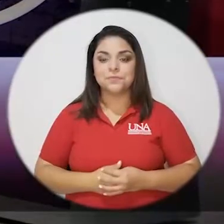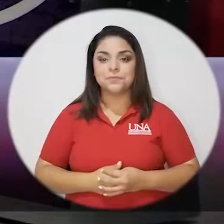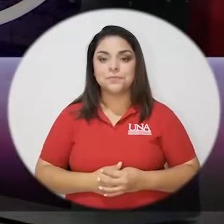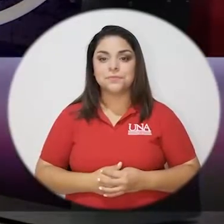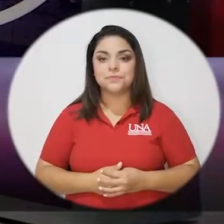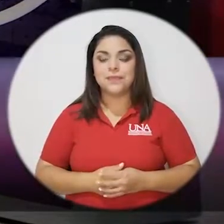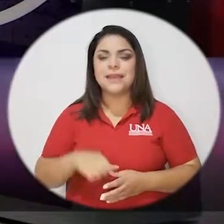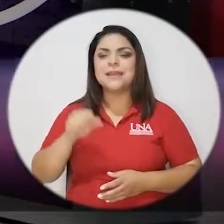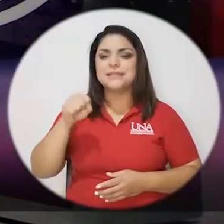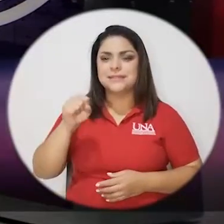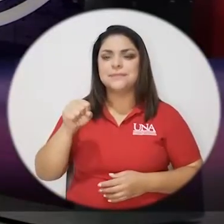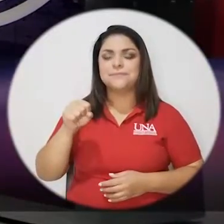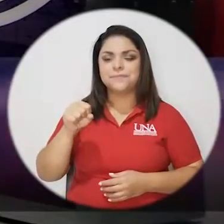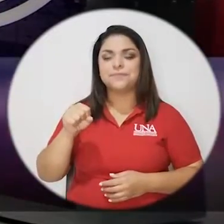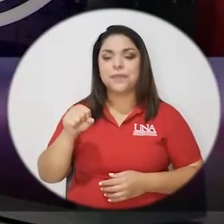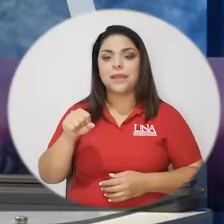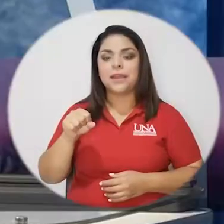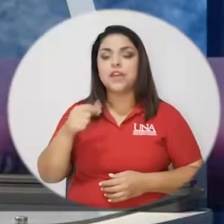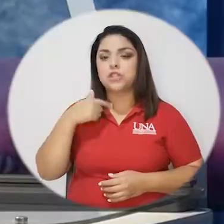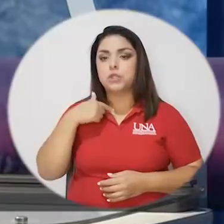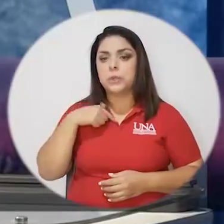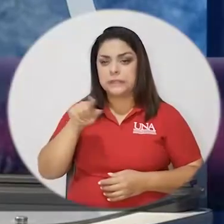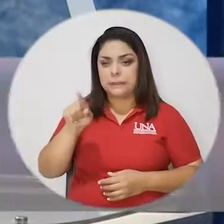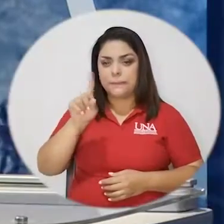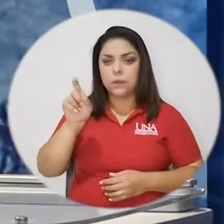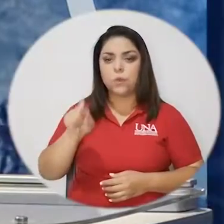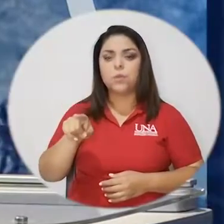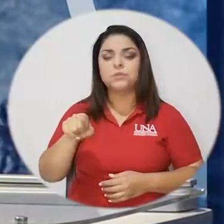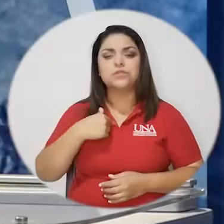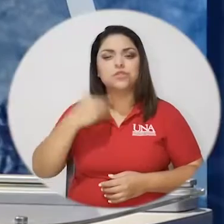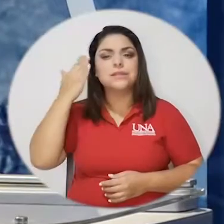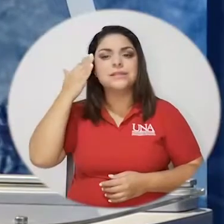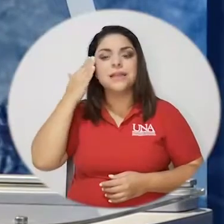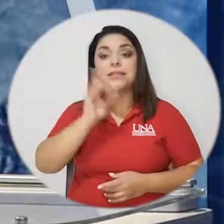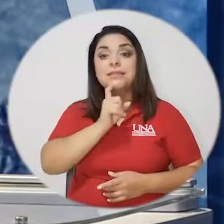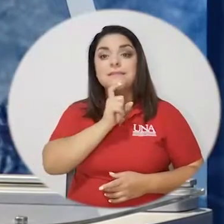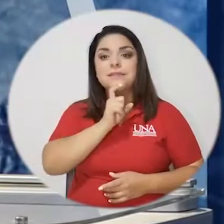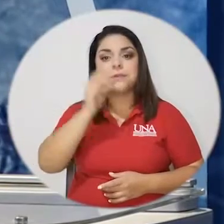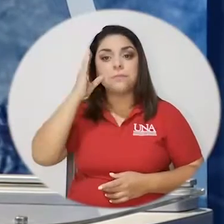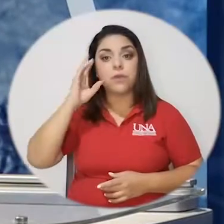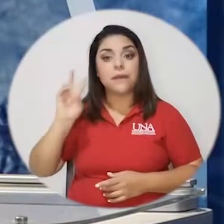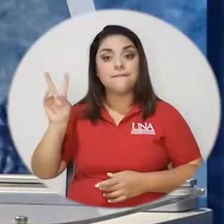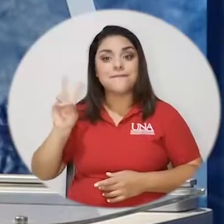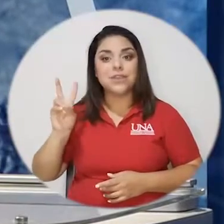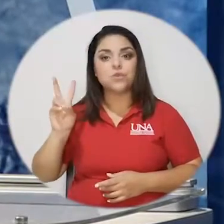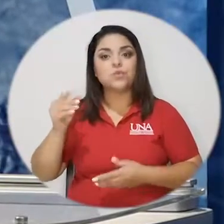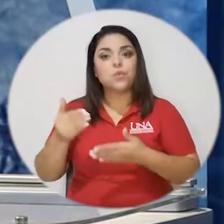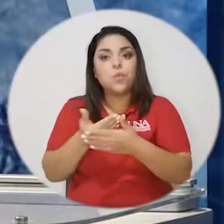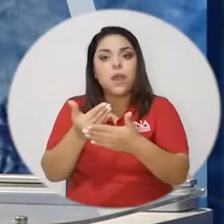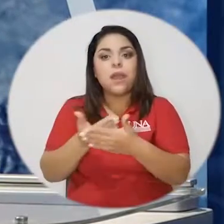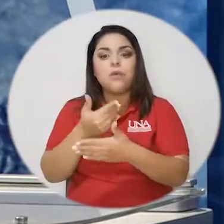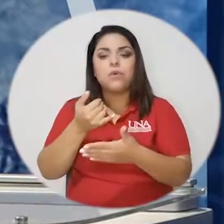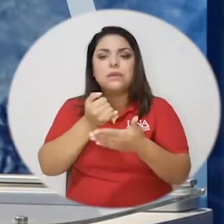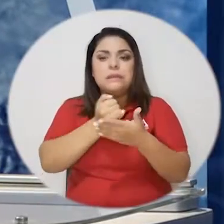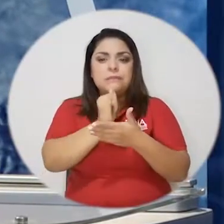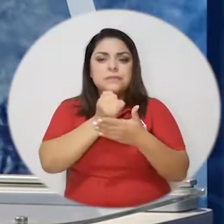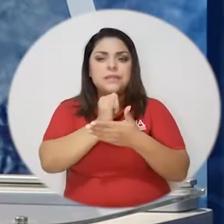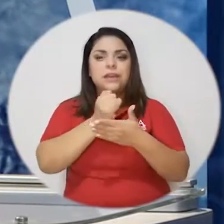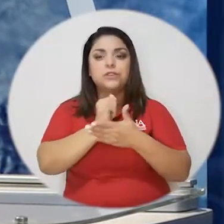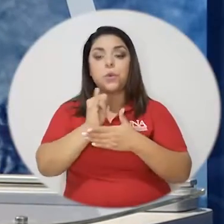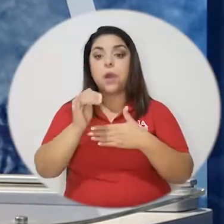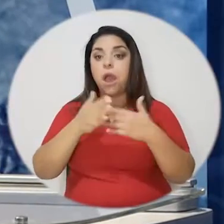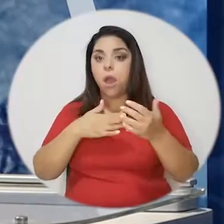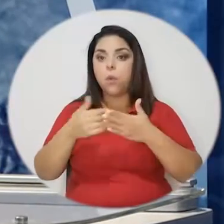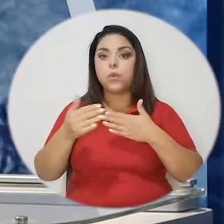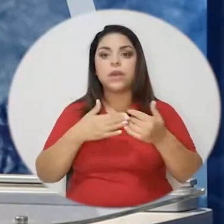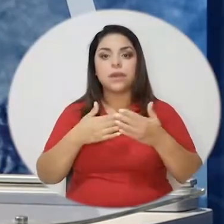sí, una se pregunta, yo sé que es difícil porque es un virus nuevo, ¿verdad? La investigación, a pesar